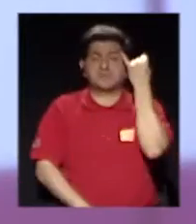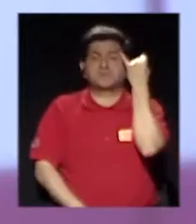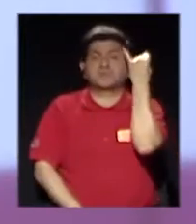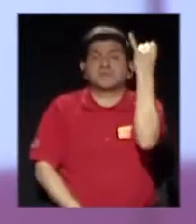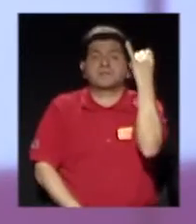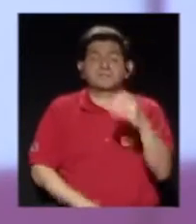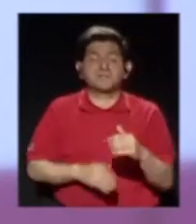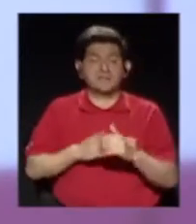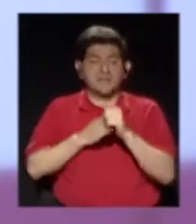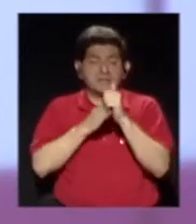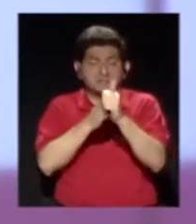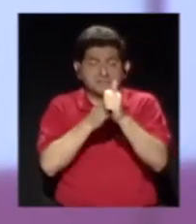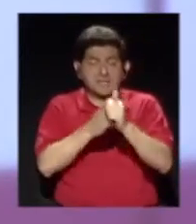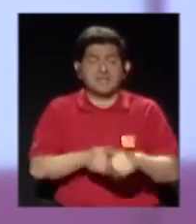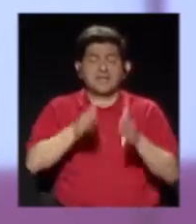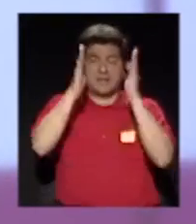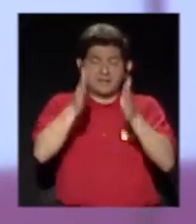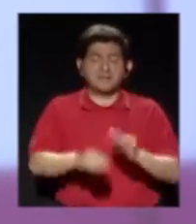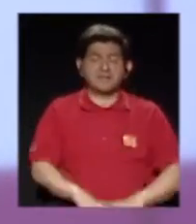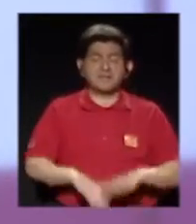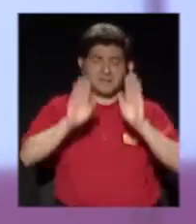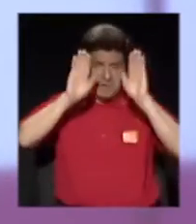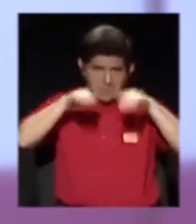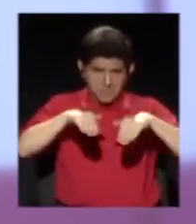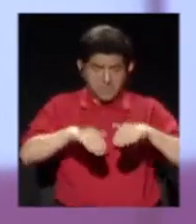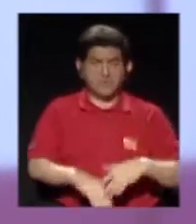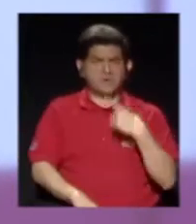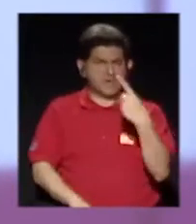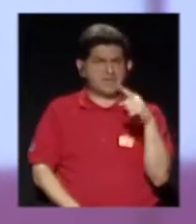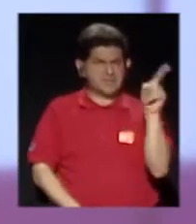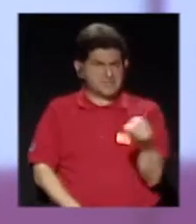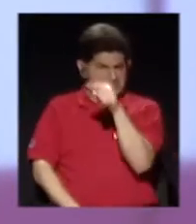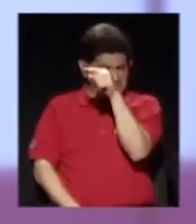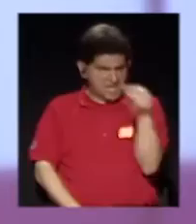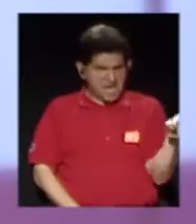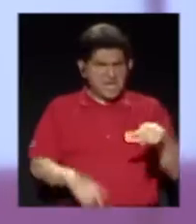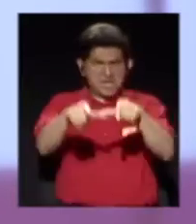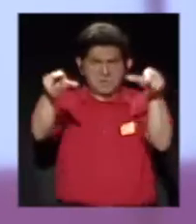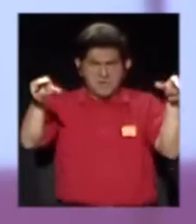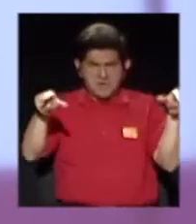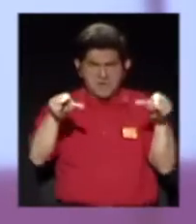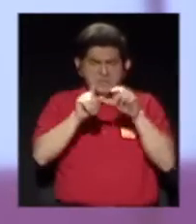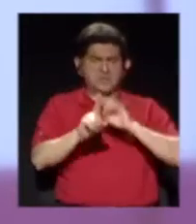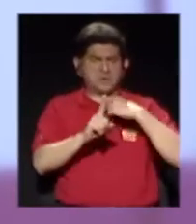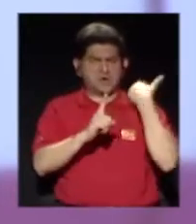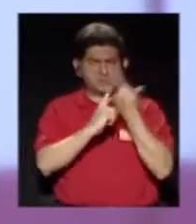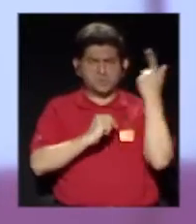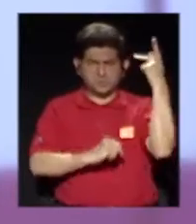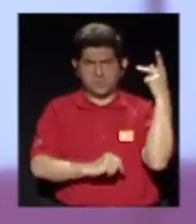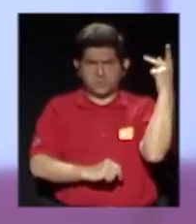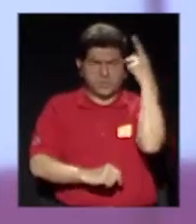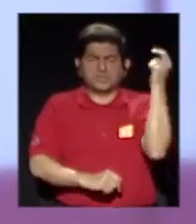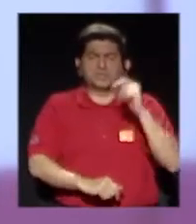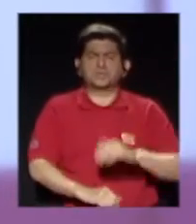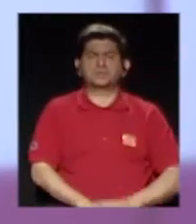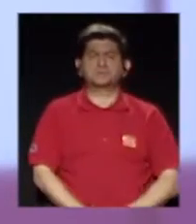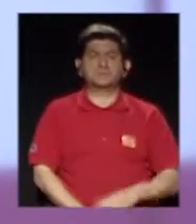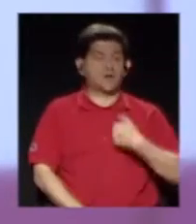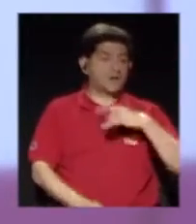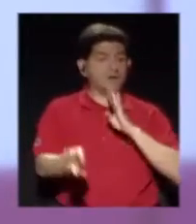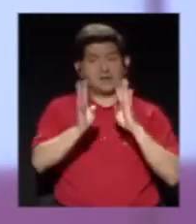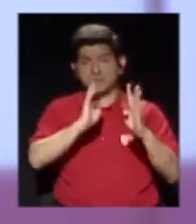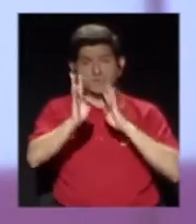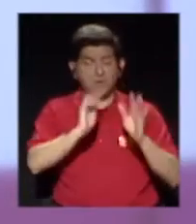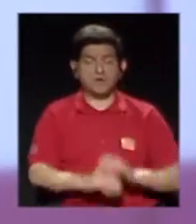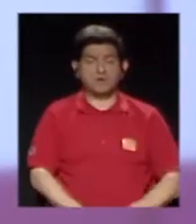de alguien con poder que está diciendo que hay que eliminar del terreno del terreno social y político y quiero hablar entonces de